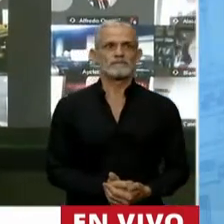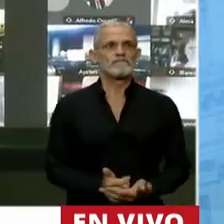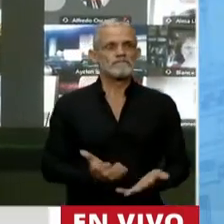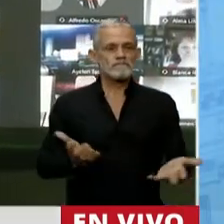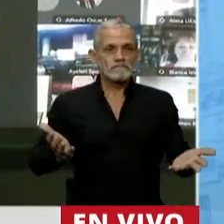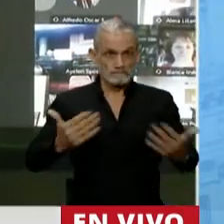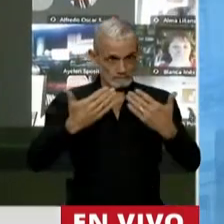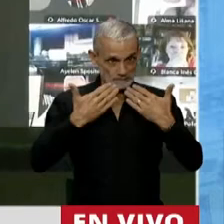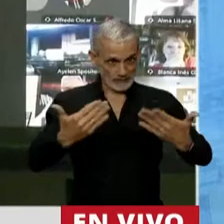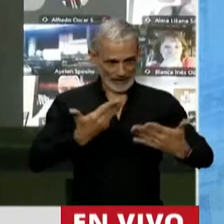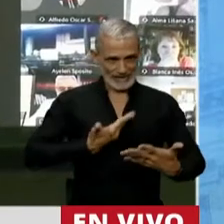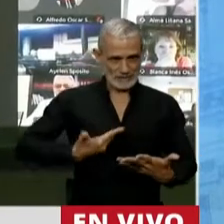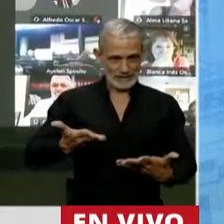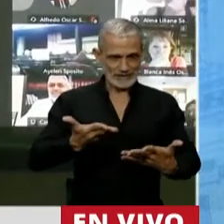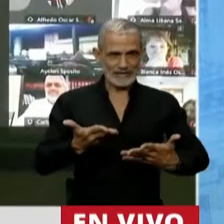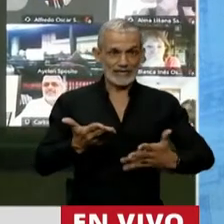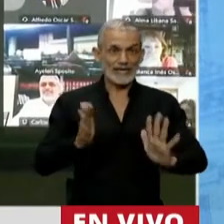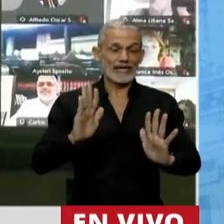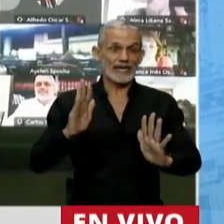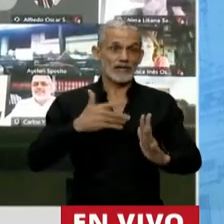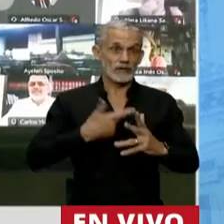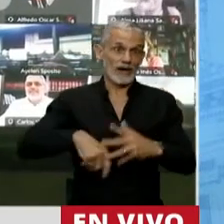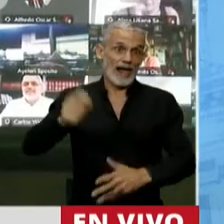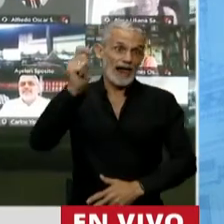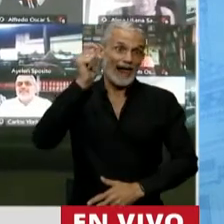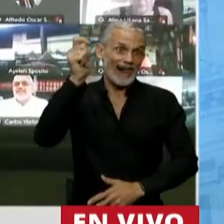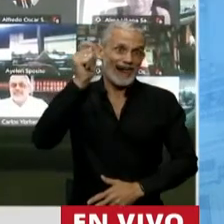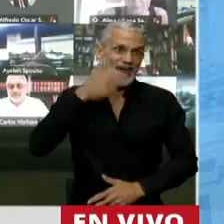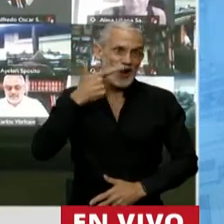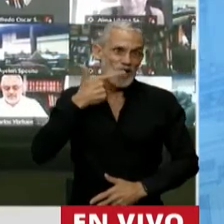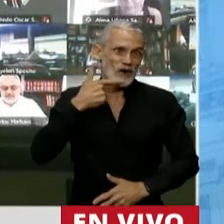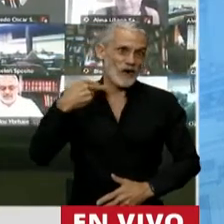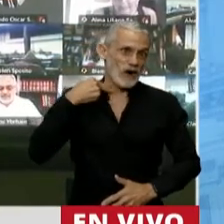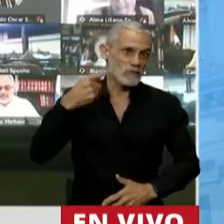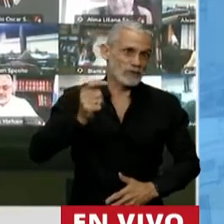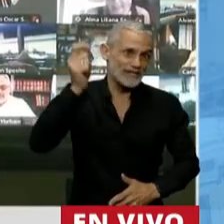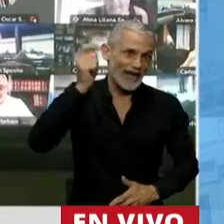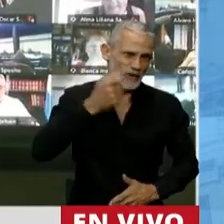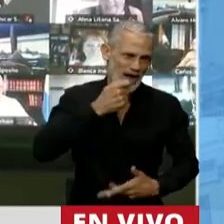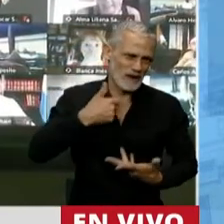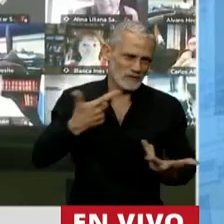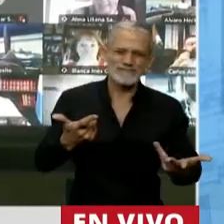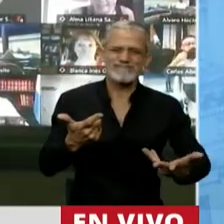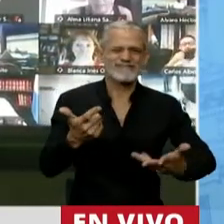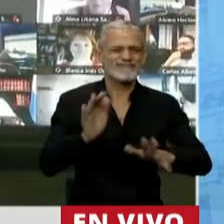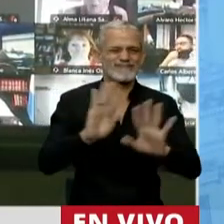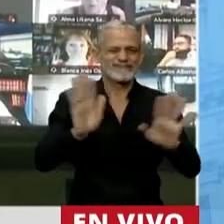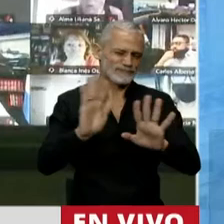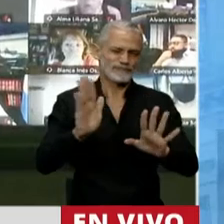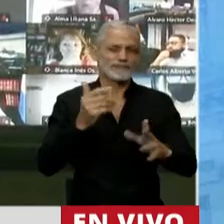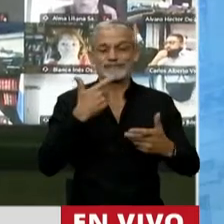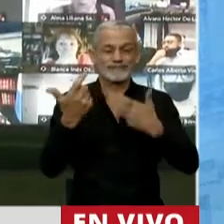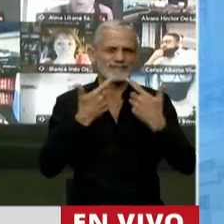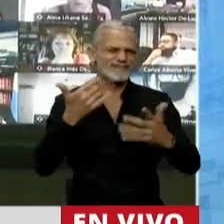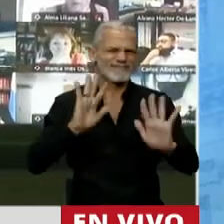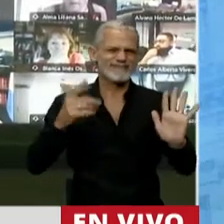De verdad, gracias, presidente. Le iba a sacar la roja al diputado, pero no, ¿para qué? Se ríen todos acá. No, simplemente, presidente,